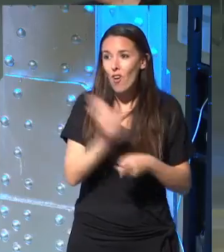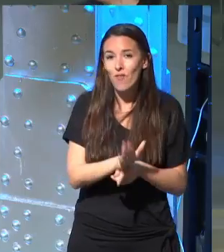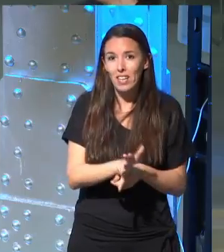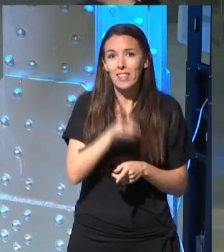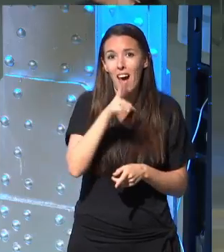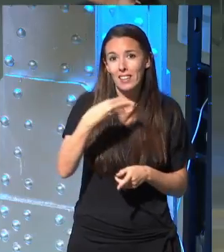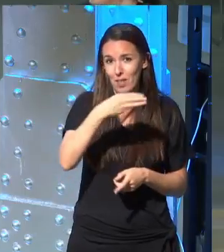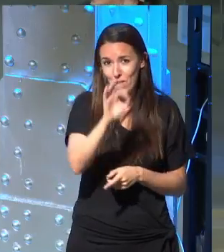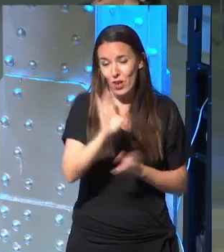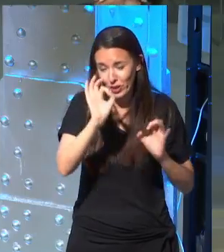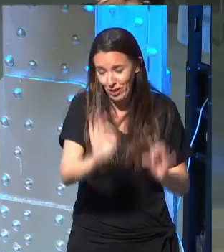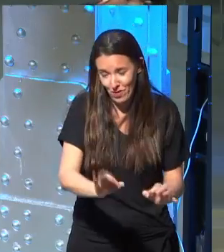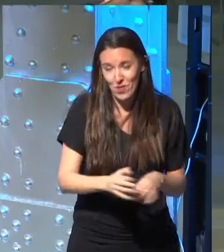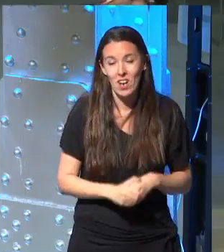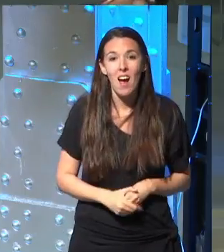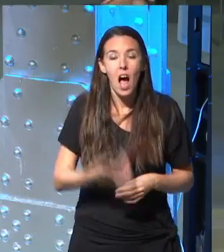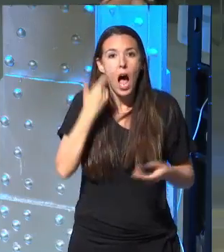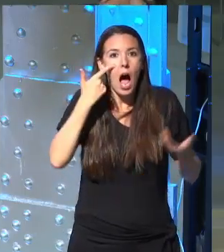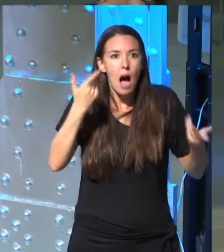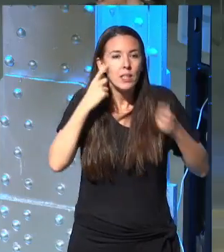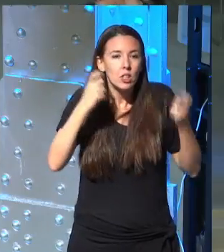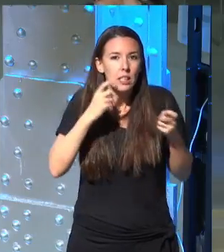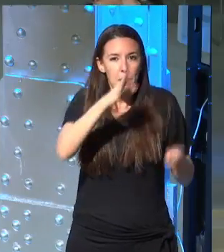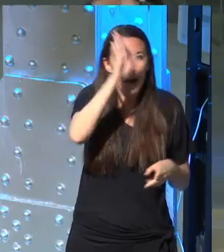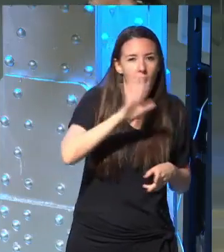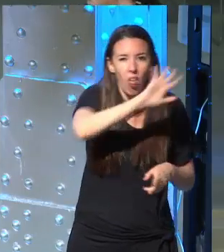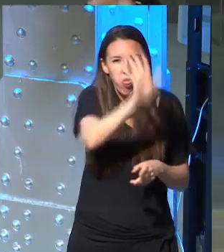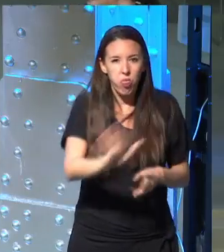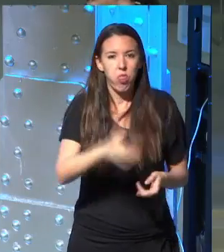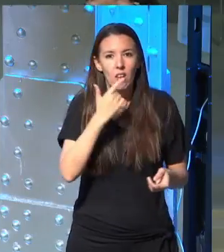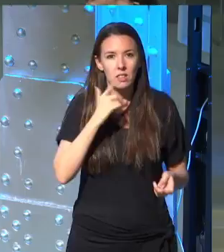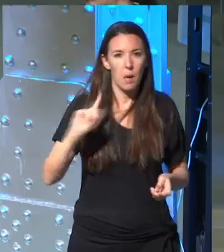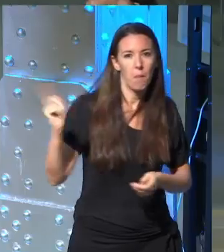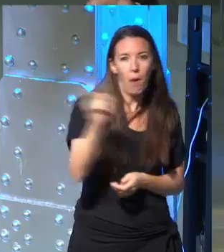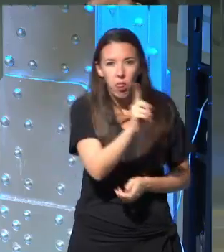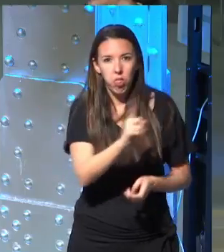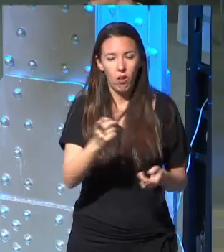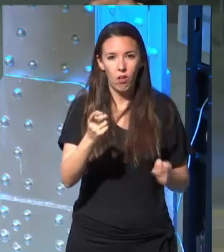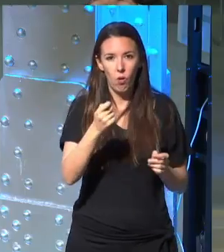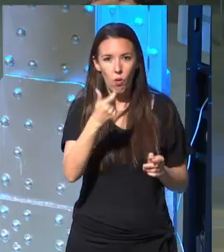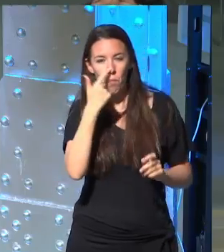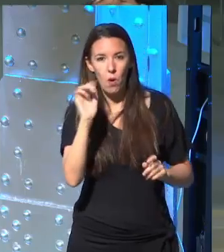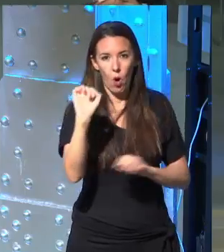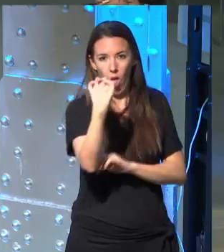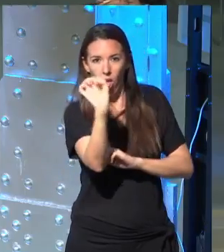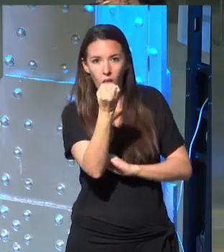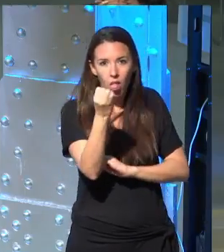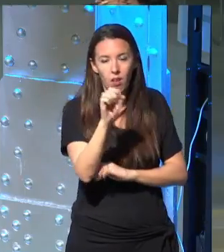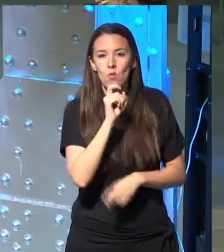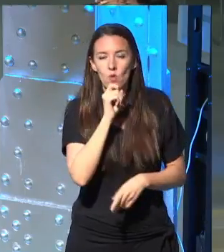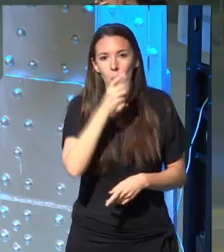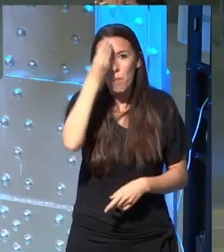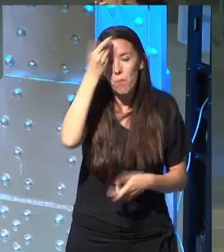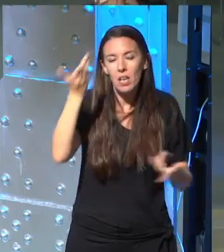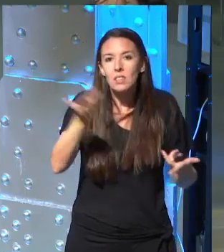HBO. A ver, procuré que no se le viera muy bien. Está moviéndose así, un poco de escorzo. Espero que no,